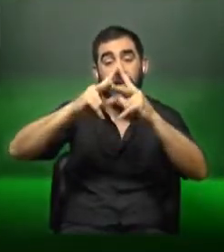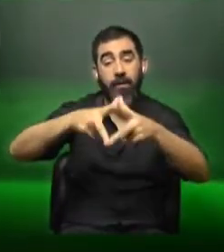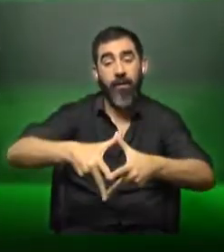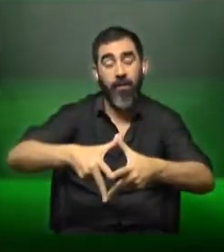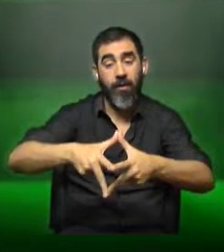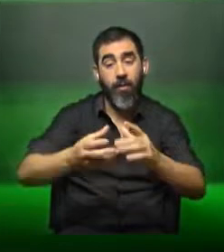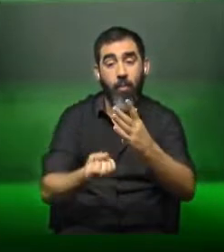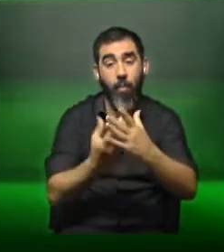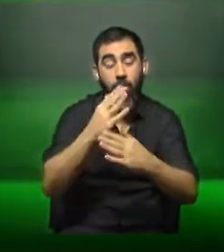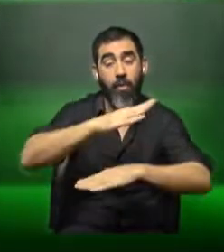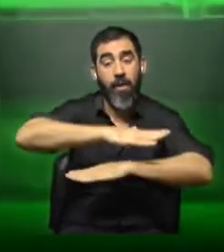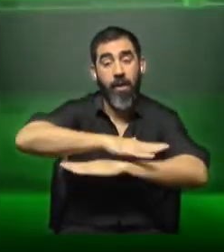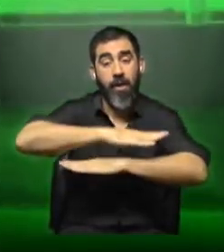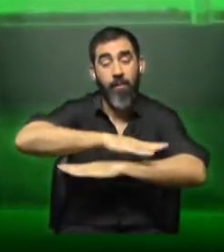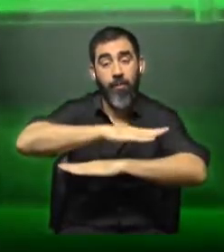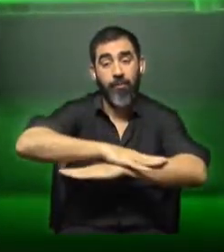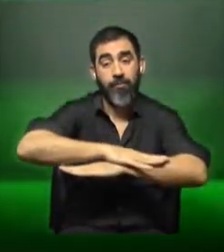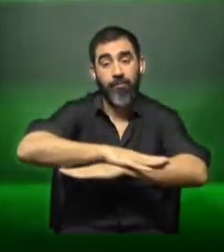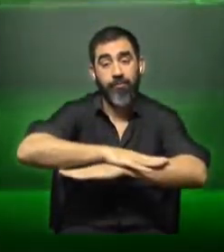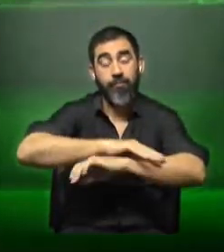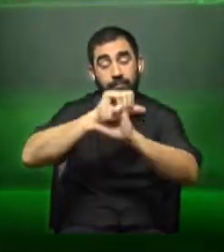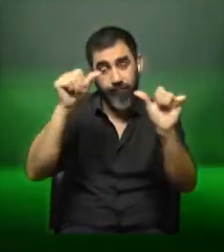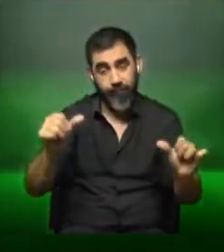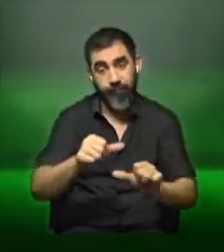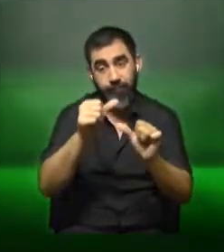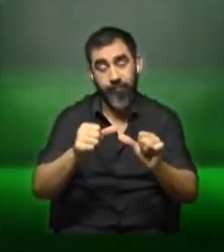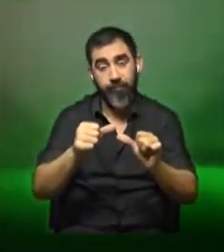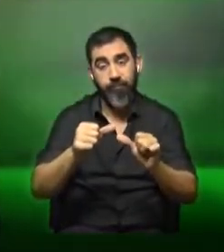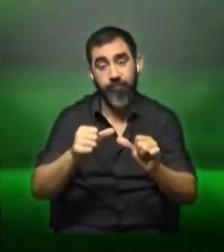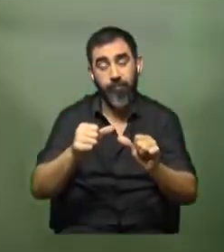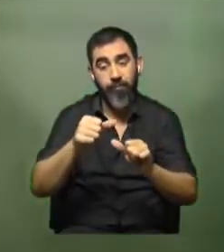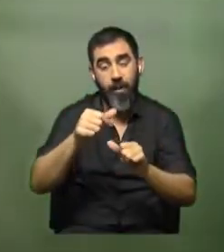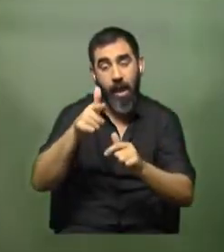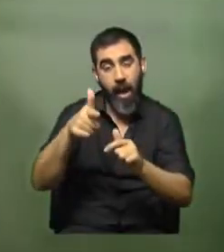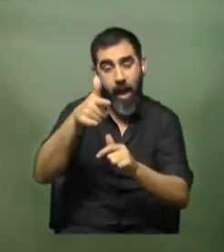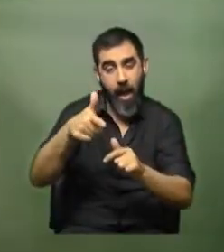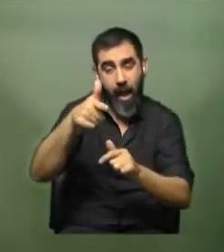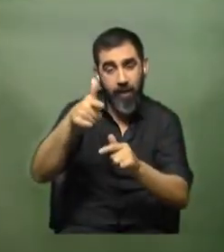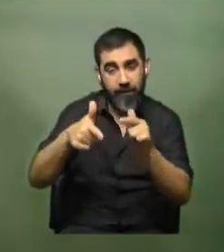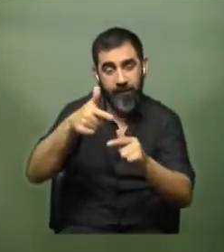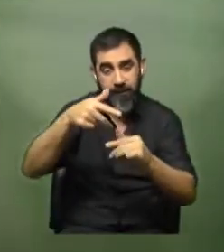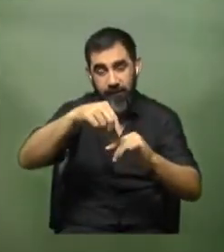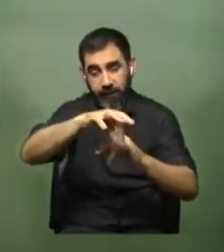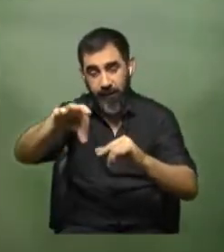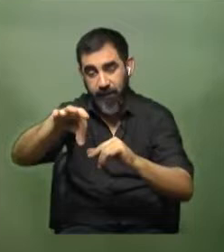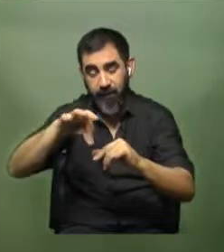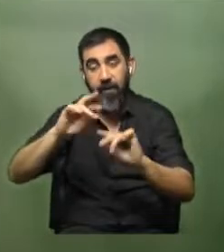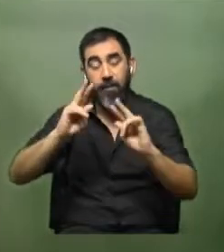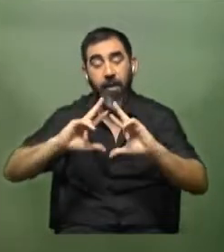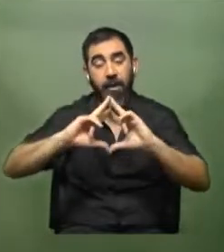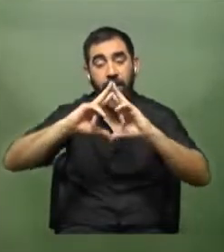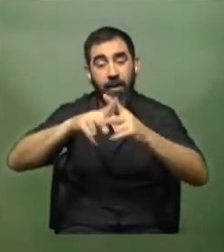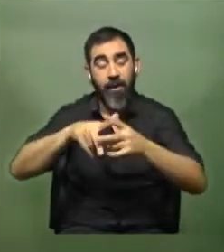escala de ese camión, y bueno, se hizo con una cortadora láser algunas piezas y con una impresora 3D